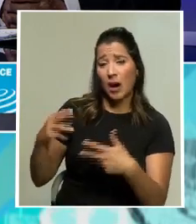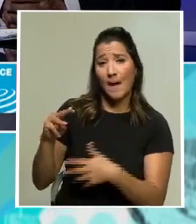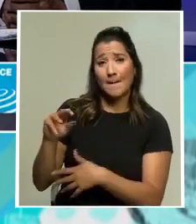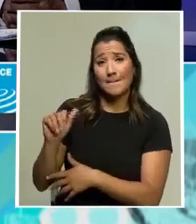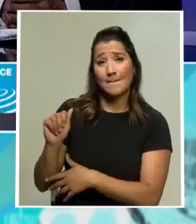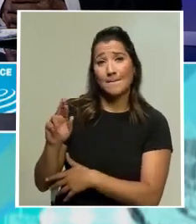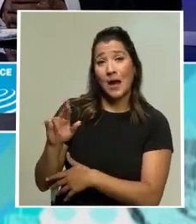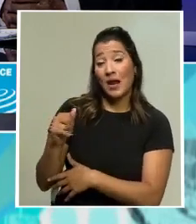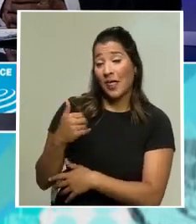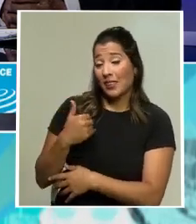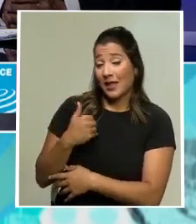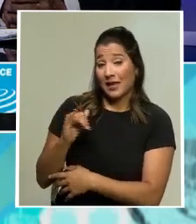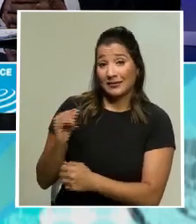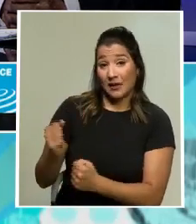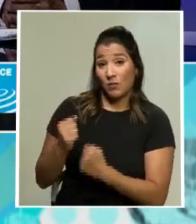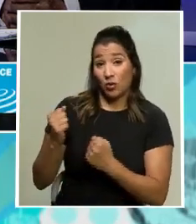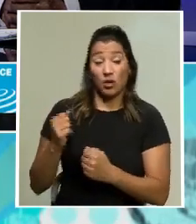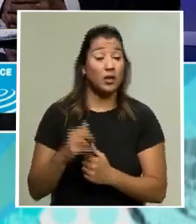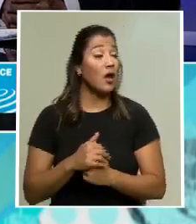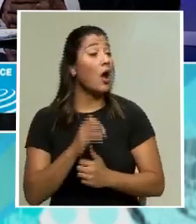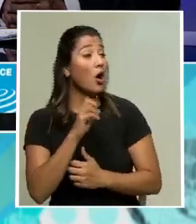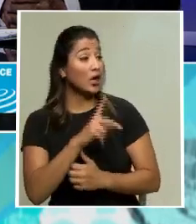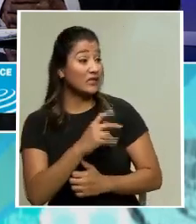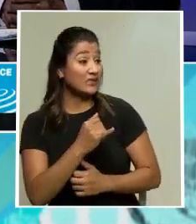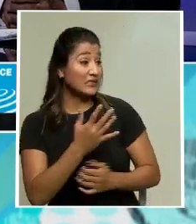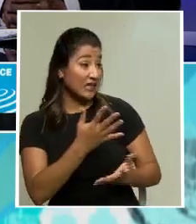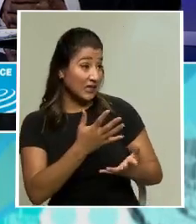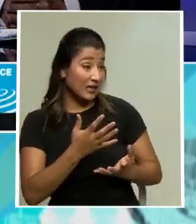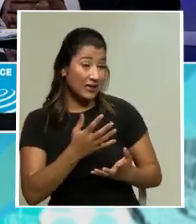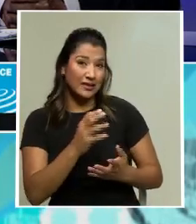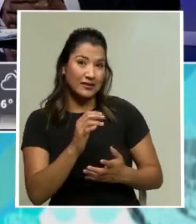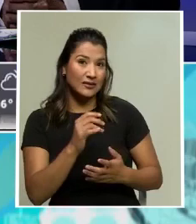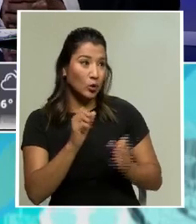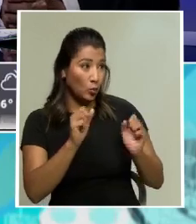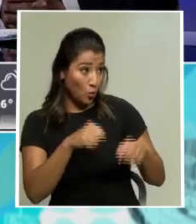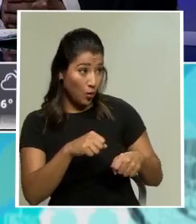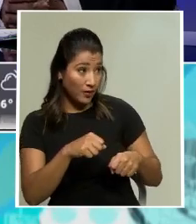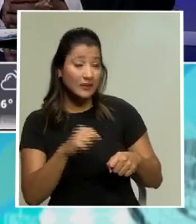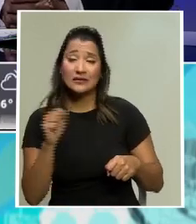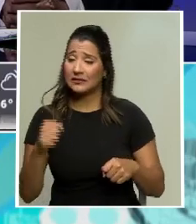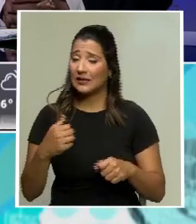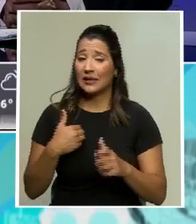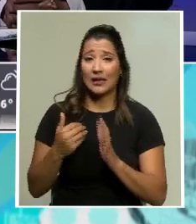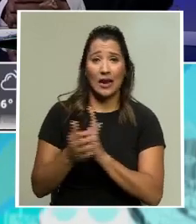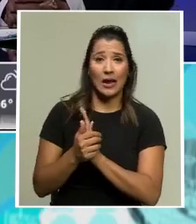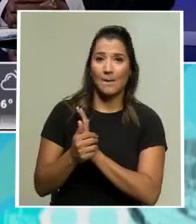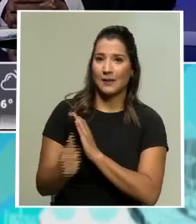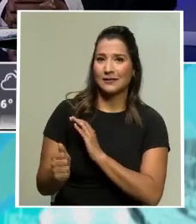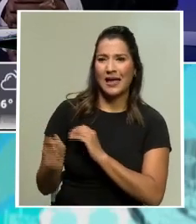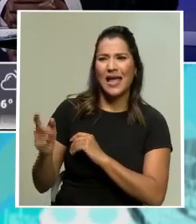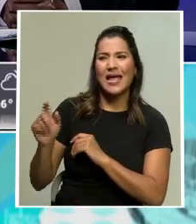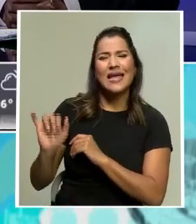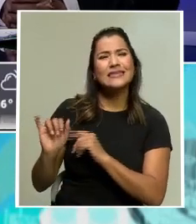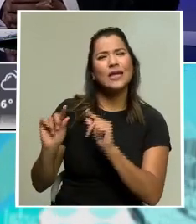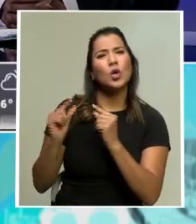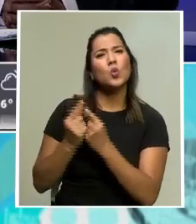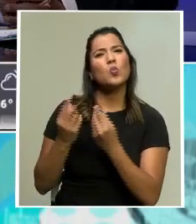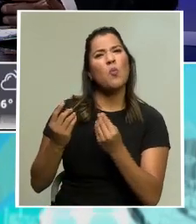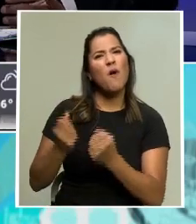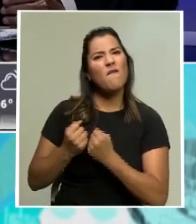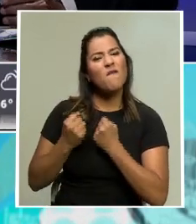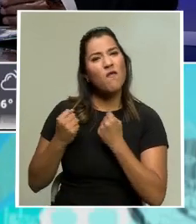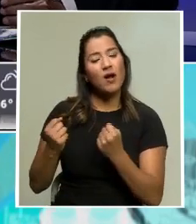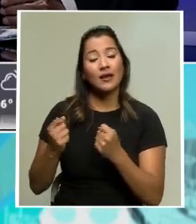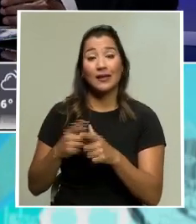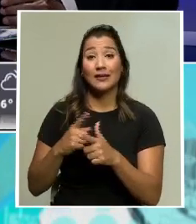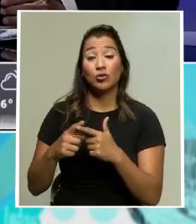sí. Si quieren que haya menos homicidios, nosotros bajamos la tasa de homicidios. Sí, ellos tienen esa capacidad, es muy fuerte. Entonces